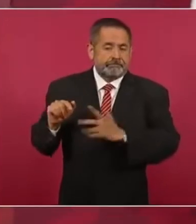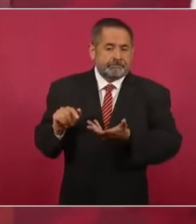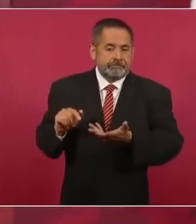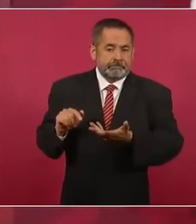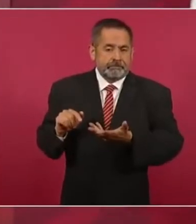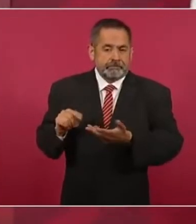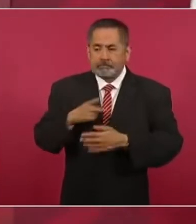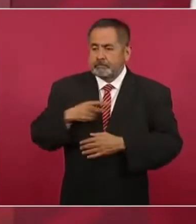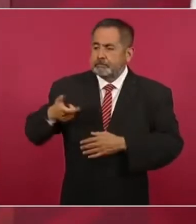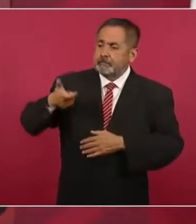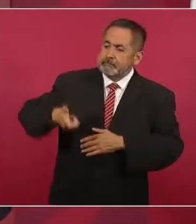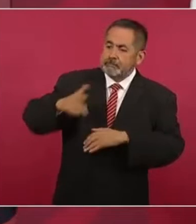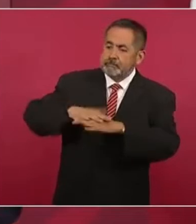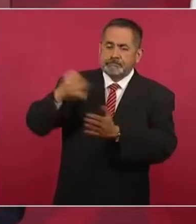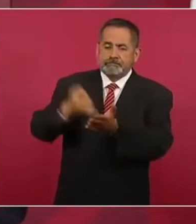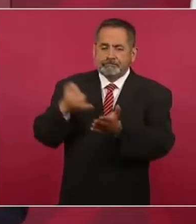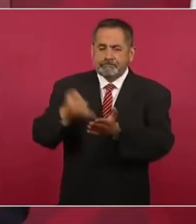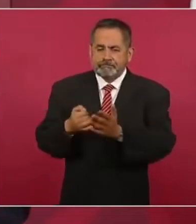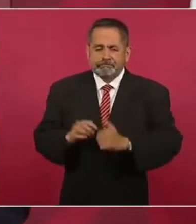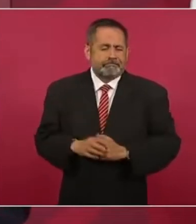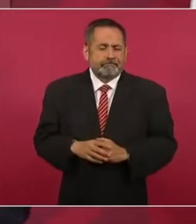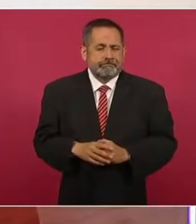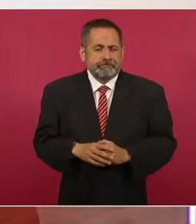tienen que pagar más impuestos los trabajadores.